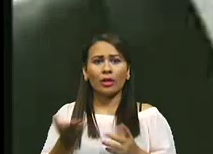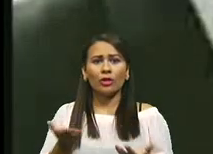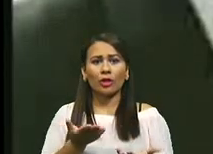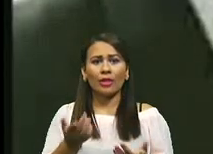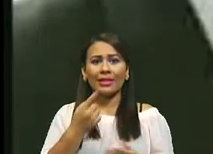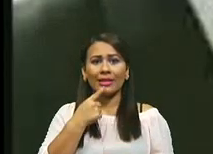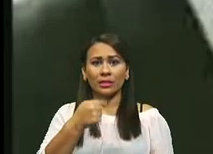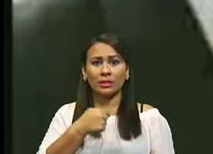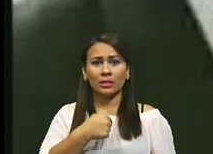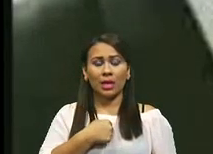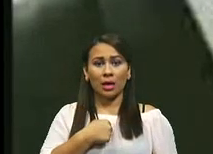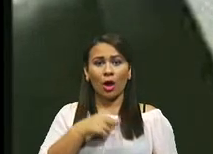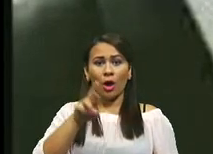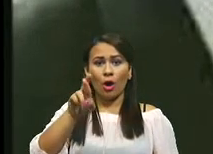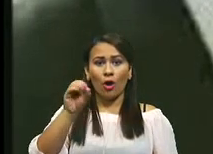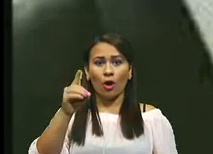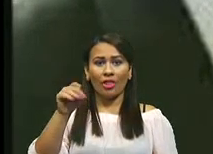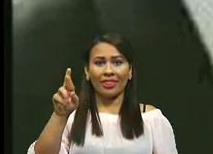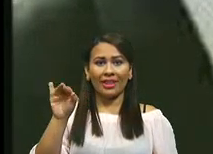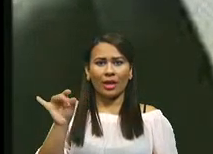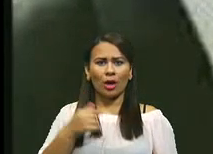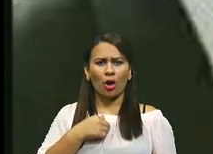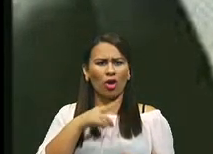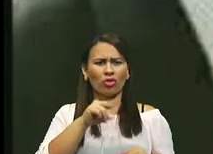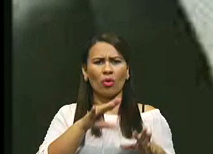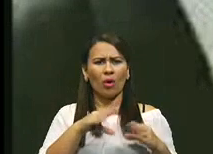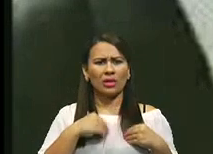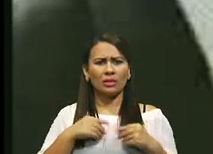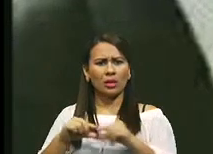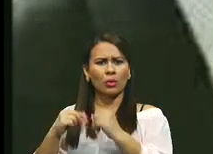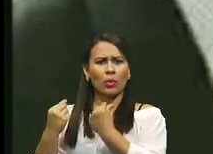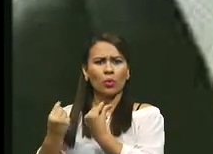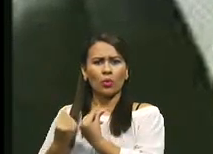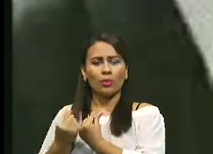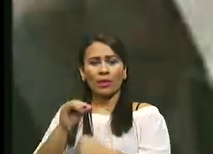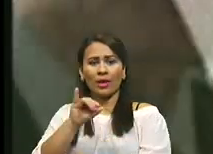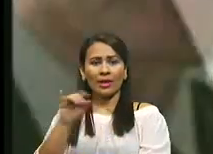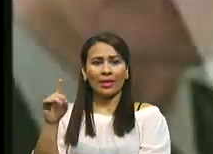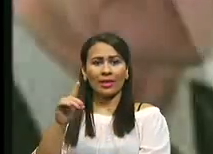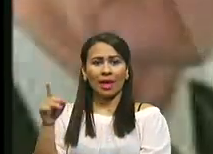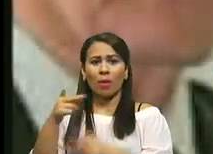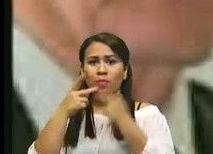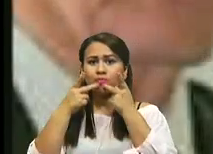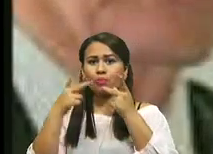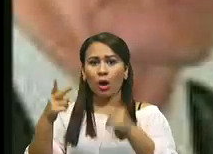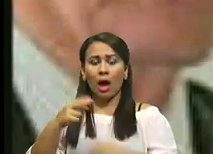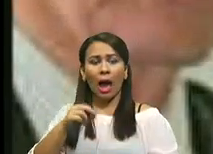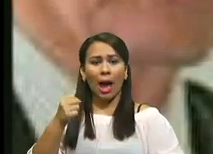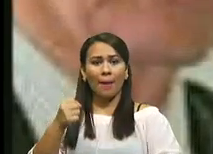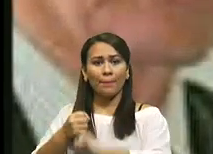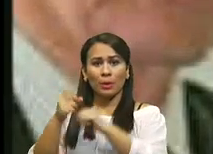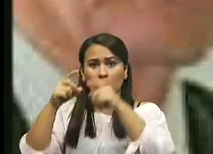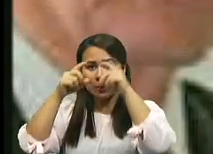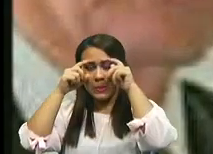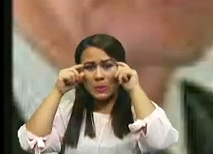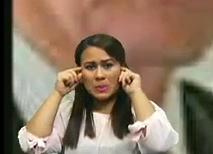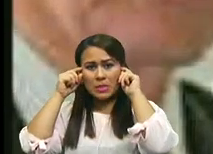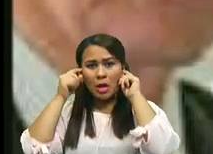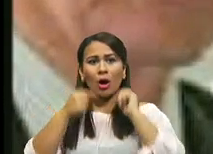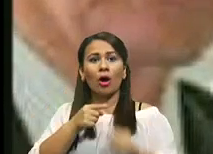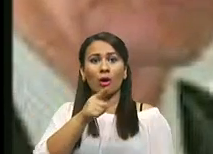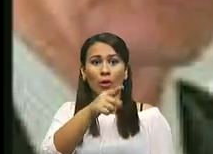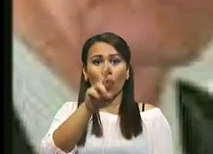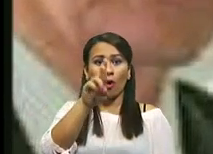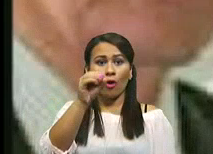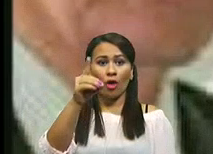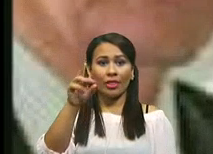se afirma que el exmandatario había desautorizado a sus coidearios que han anunciado su apoyo a Guillermo Lasso. Rodrigo